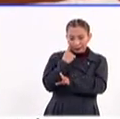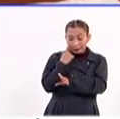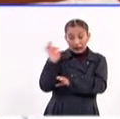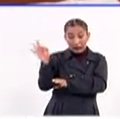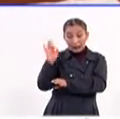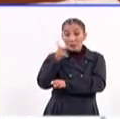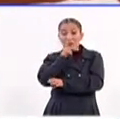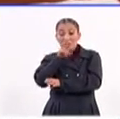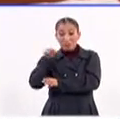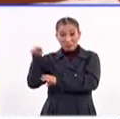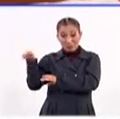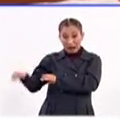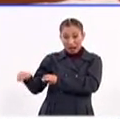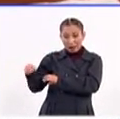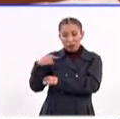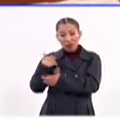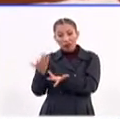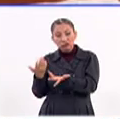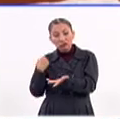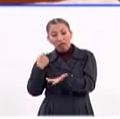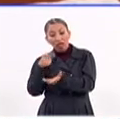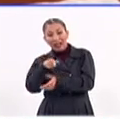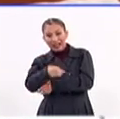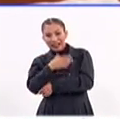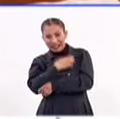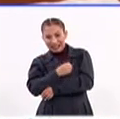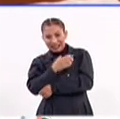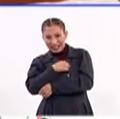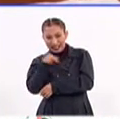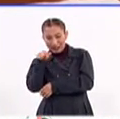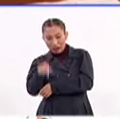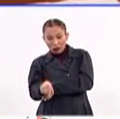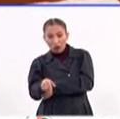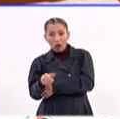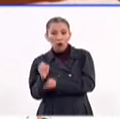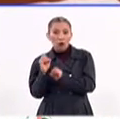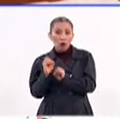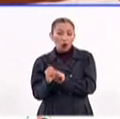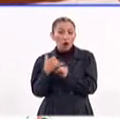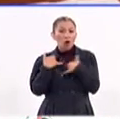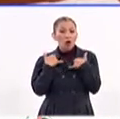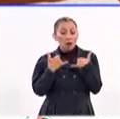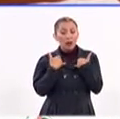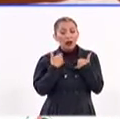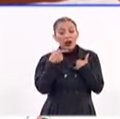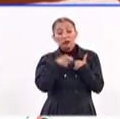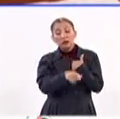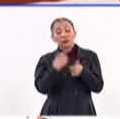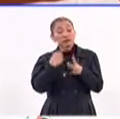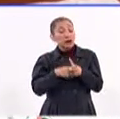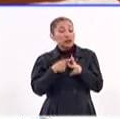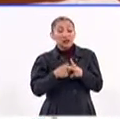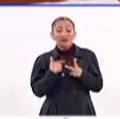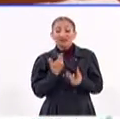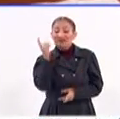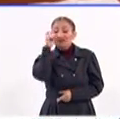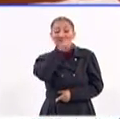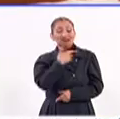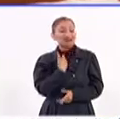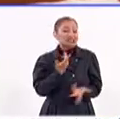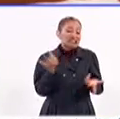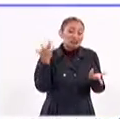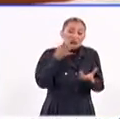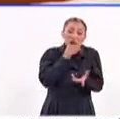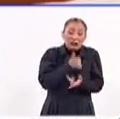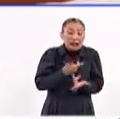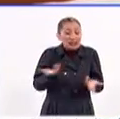que tal vez los papás les inculquen a los niños o a los jóvenes de que las matemáticas son